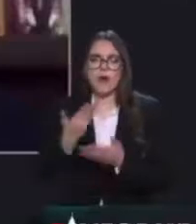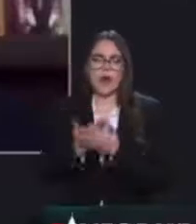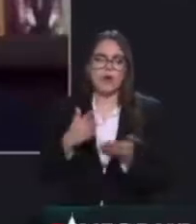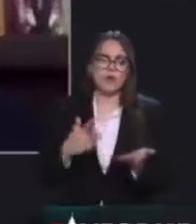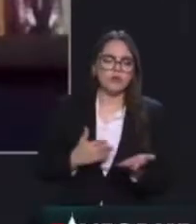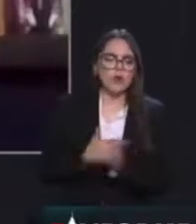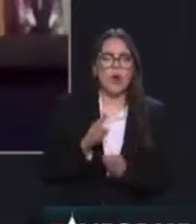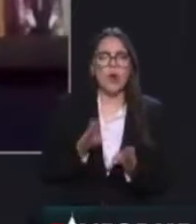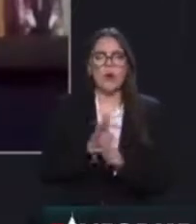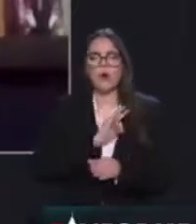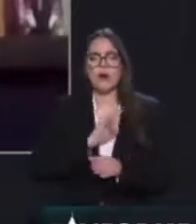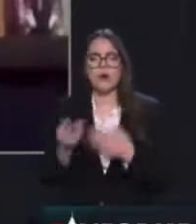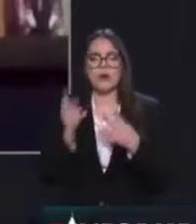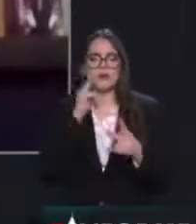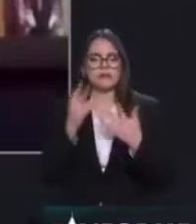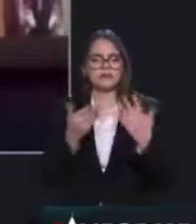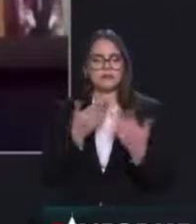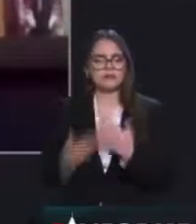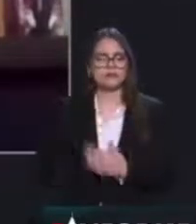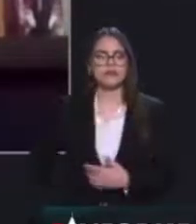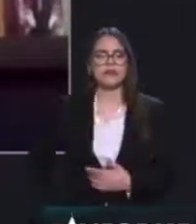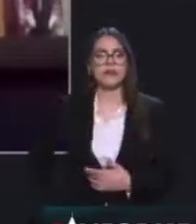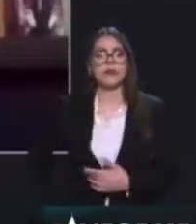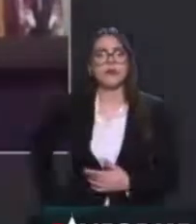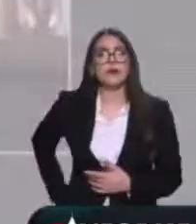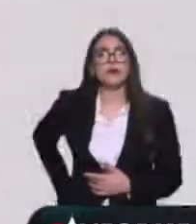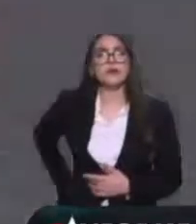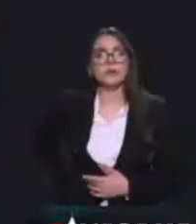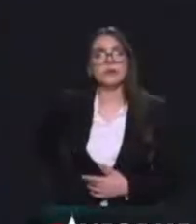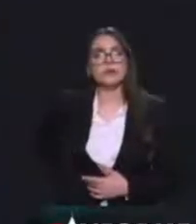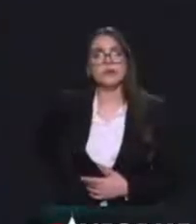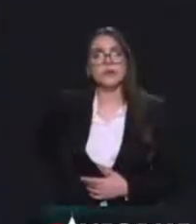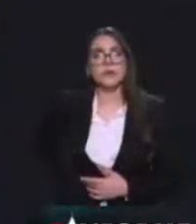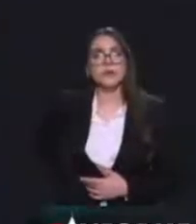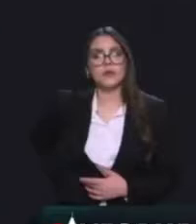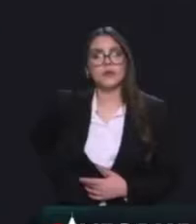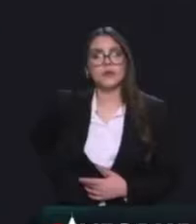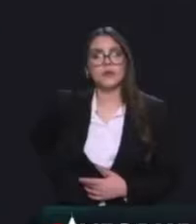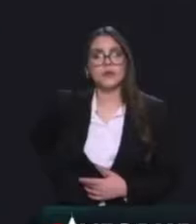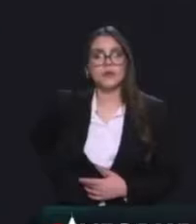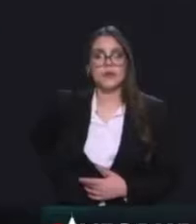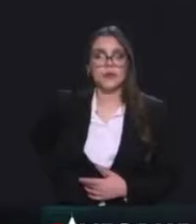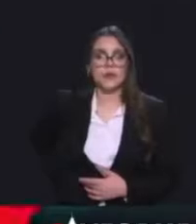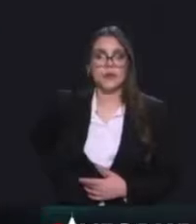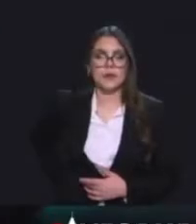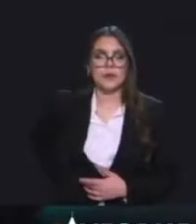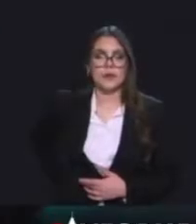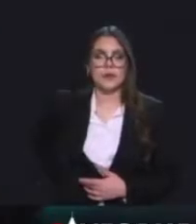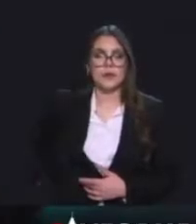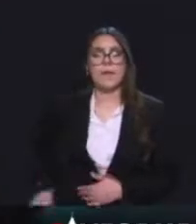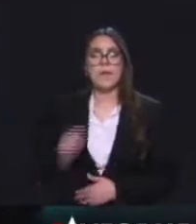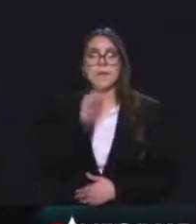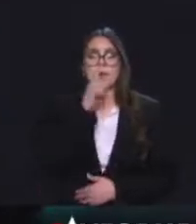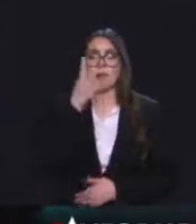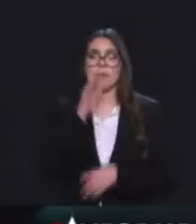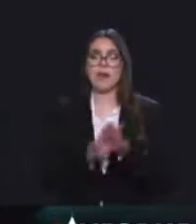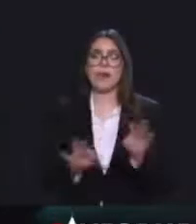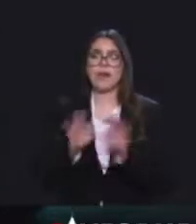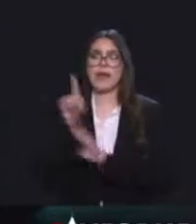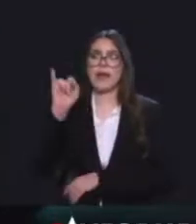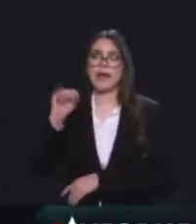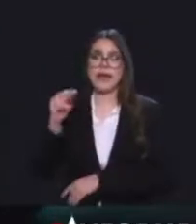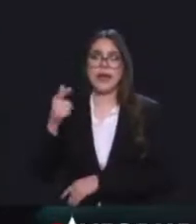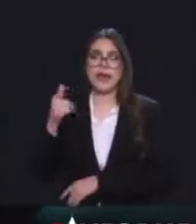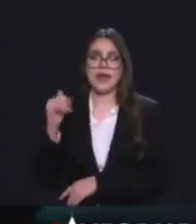darles dimensión? Digo, el insumo fundamental es la encuesta nacional de ingreso-gasto de los hogares que levanta el INEGI, que es un